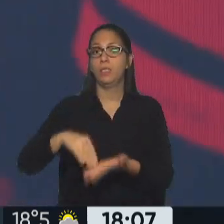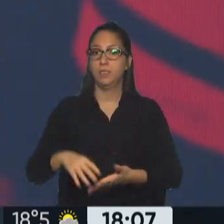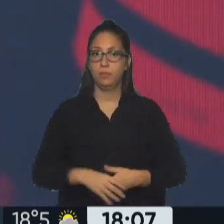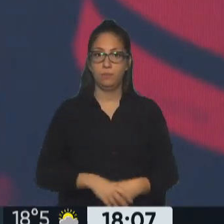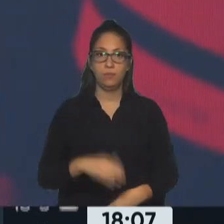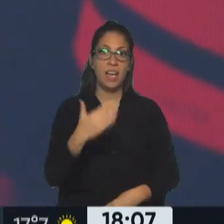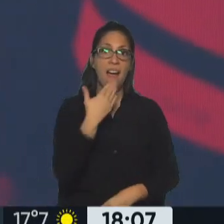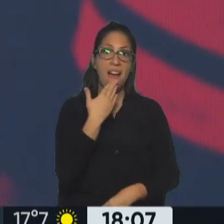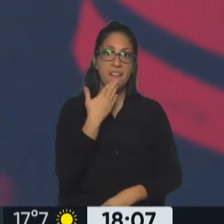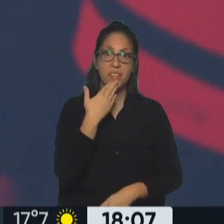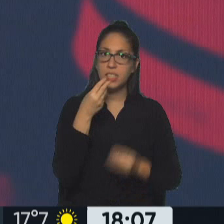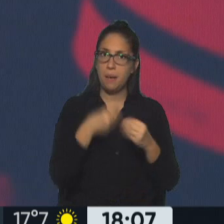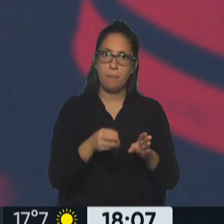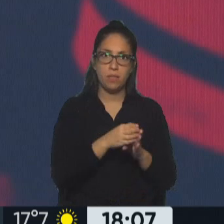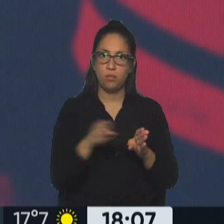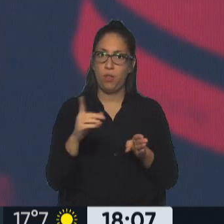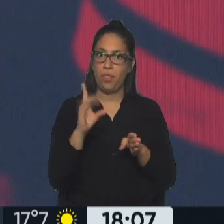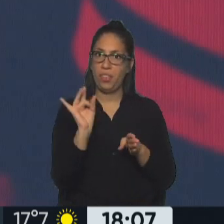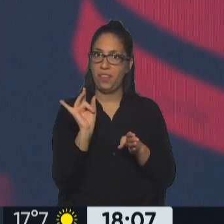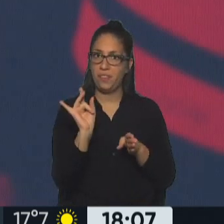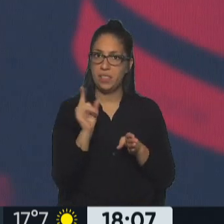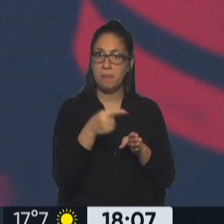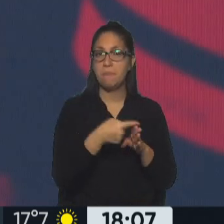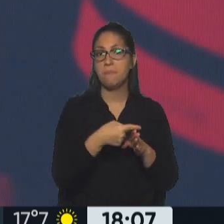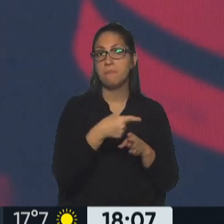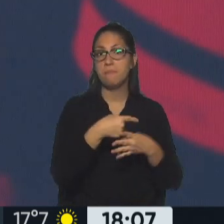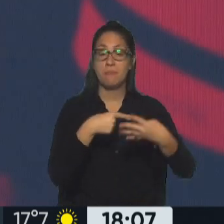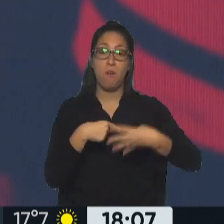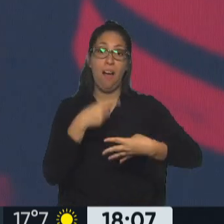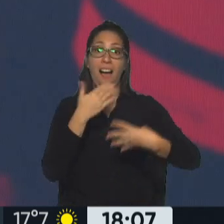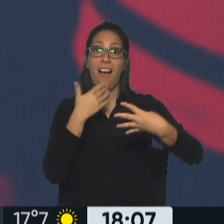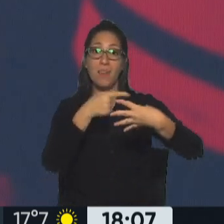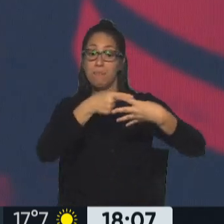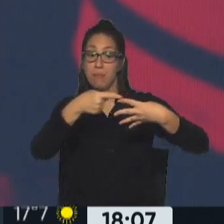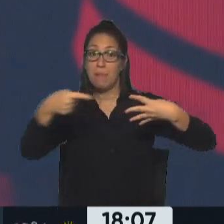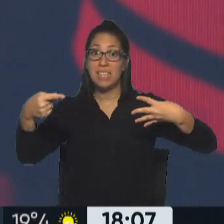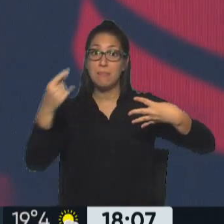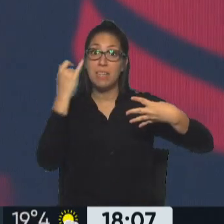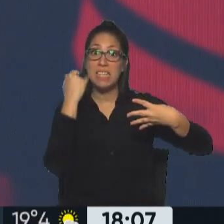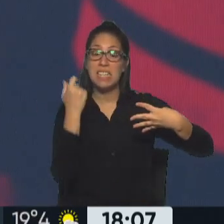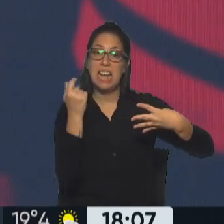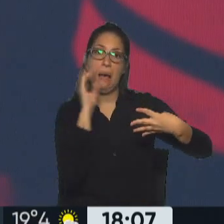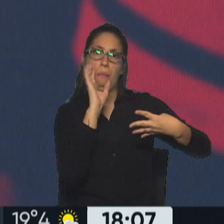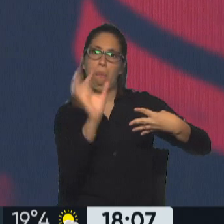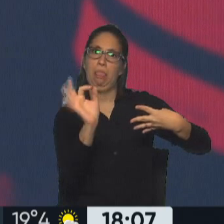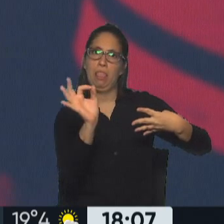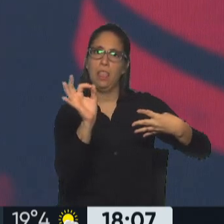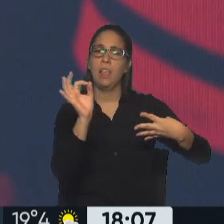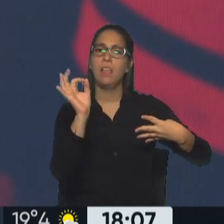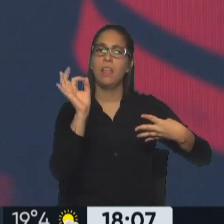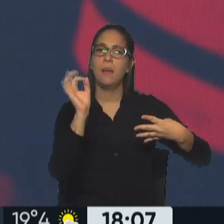ya arrancó difícil porque en la primera semana se ve un aumento, preocupa lo de los alimentos y además un